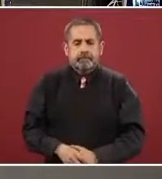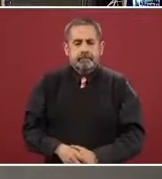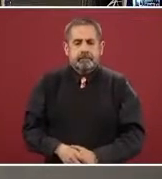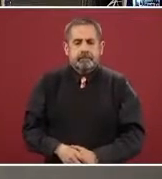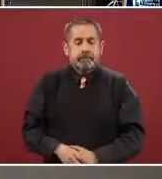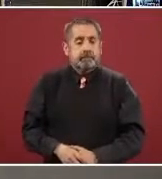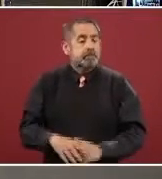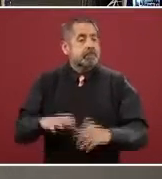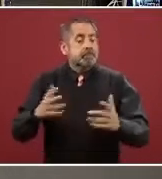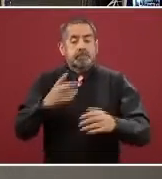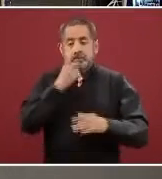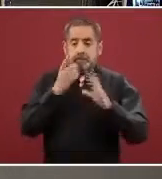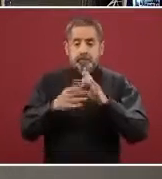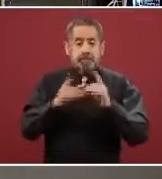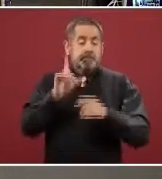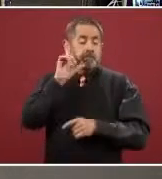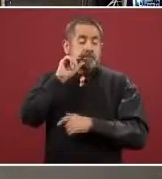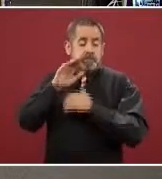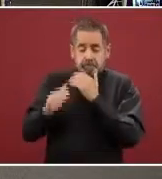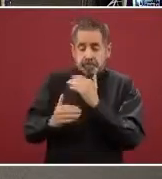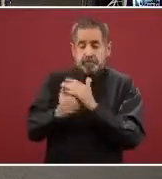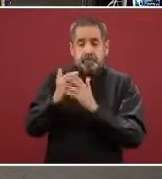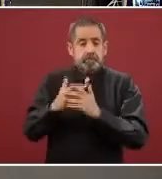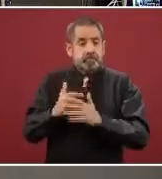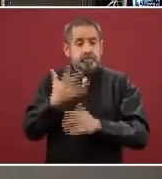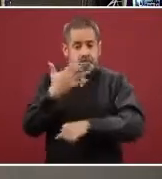Se dice que va a ser mañana a las 17 horas.